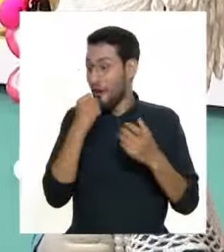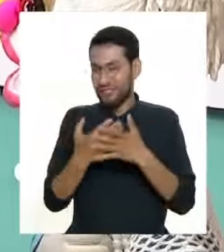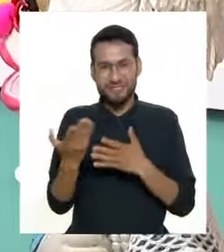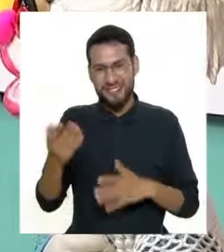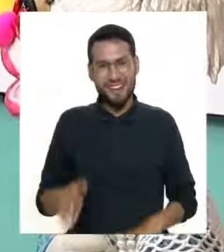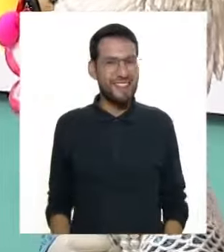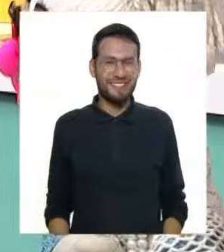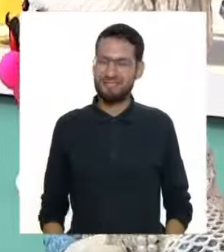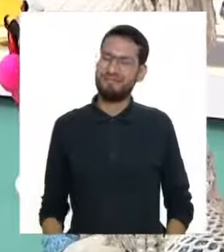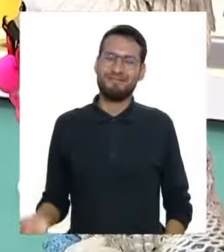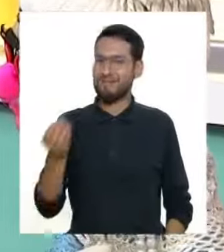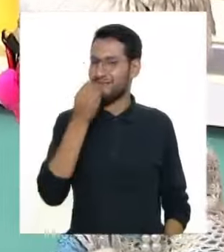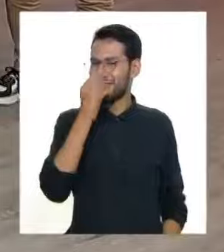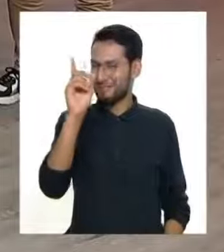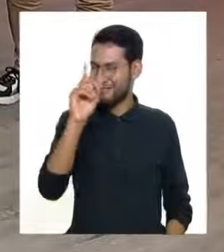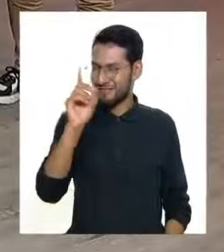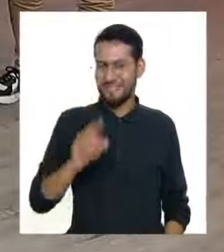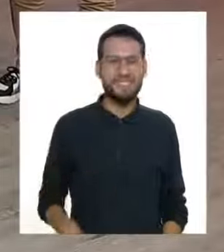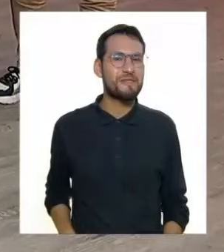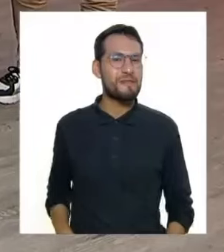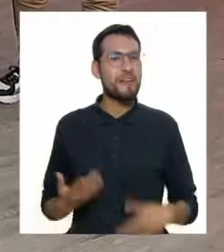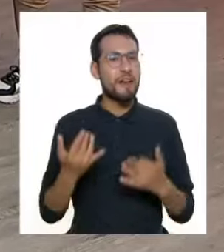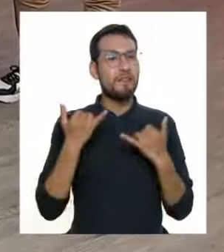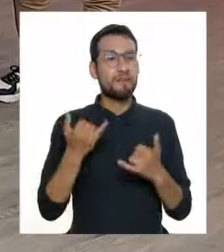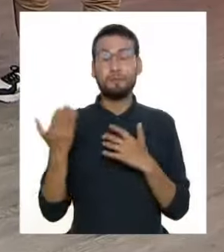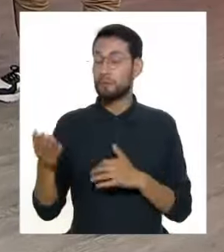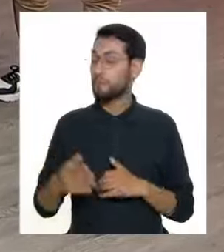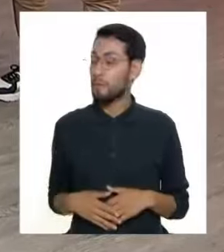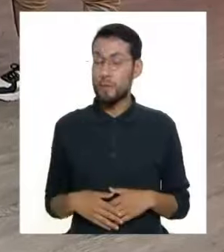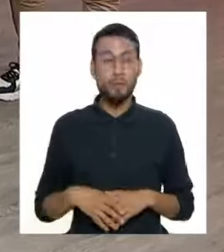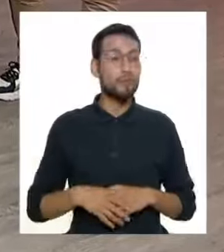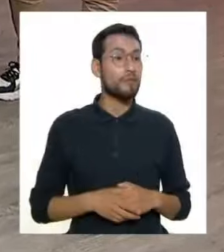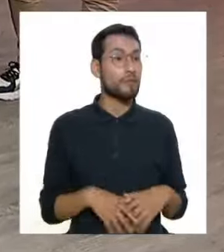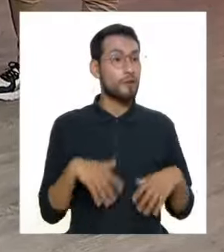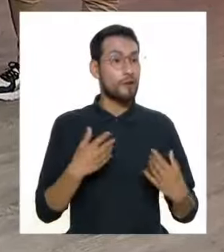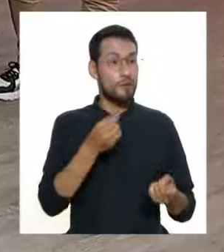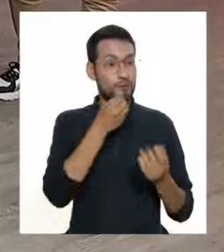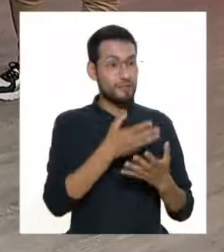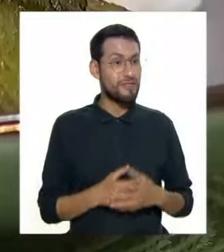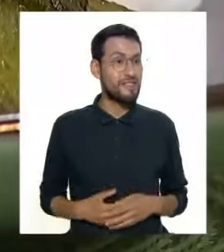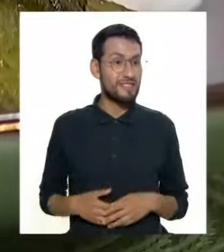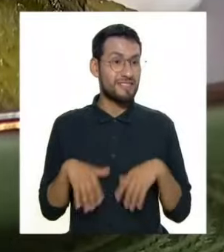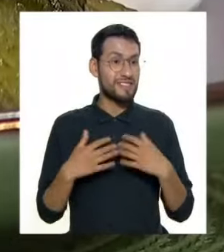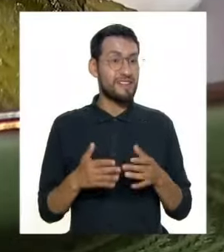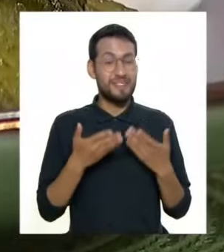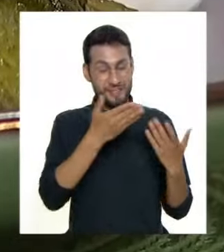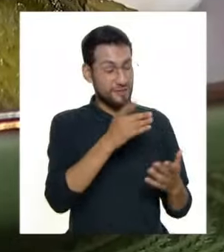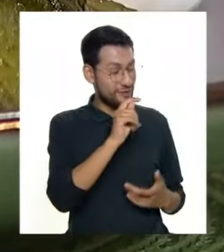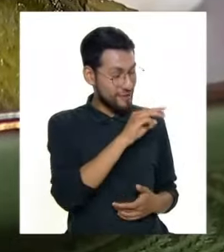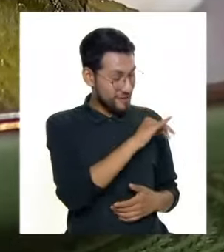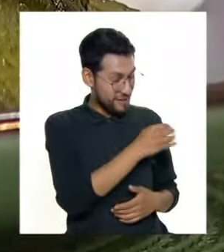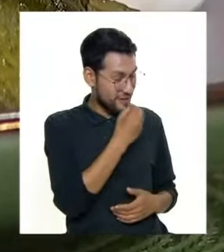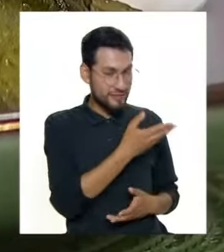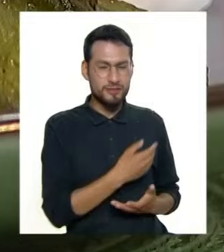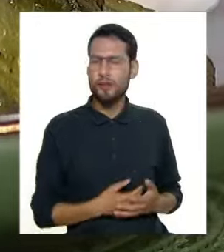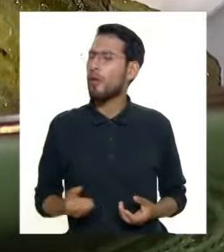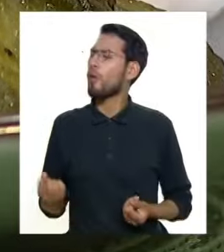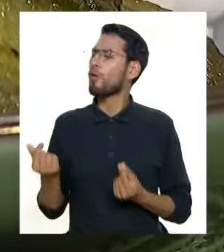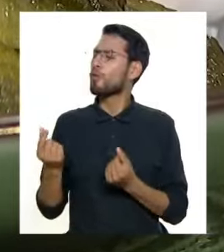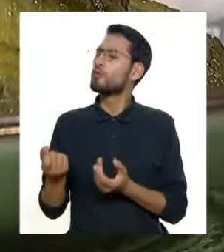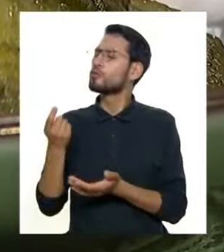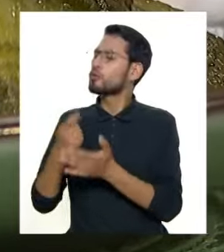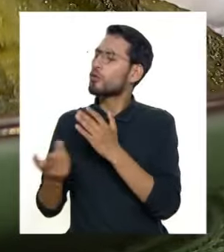buenazo. No van a comer. Mi querido Piso, terminaste. ¿Dónde está? Terminé. Por Dios. Ahora sí, Tommy podría probarlo. Ya, pero ¿con cuánto has hecho